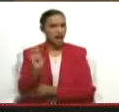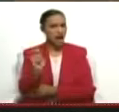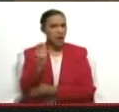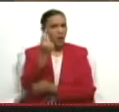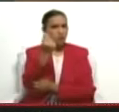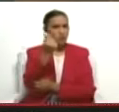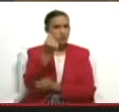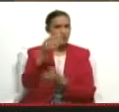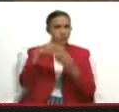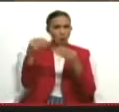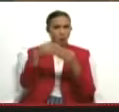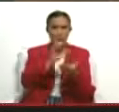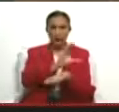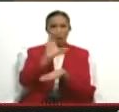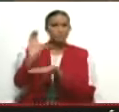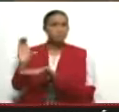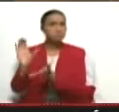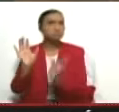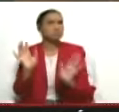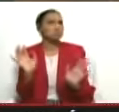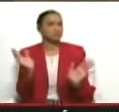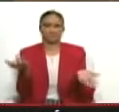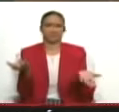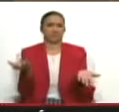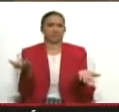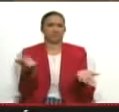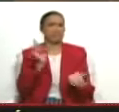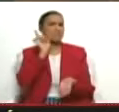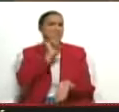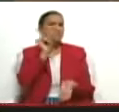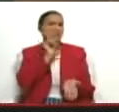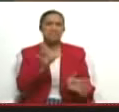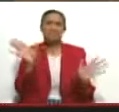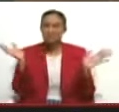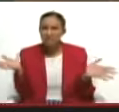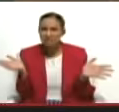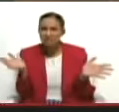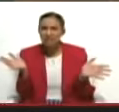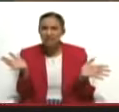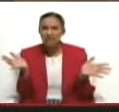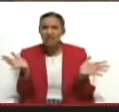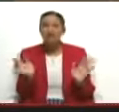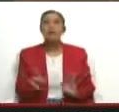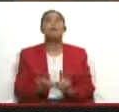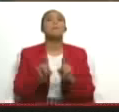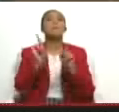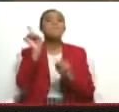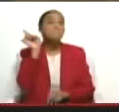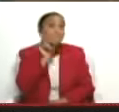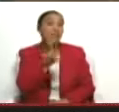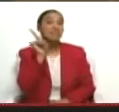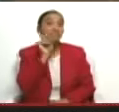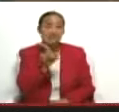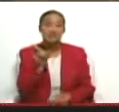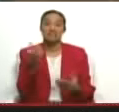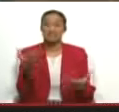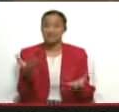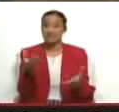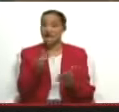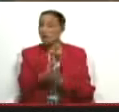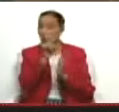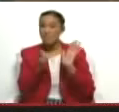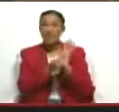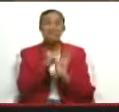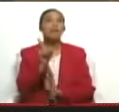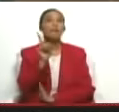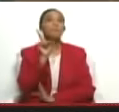que gandi ni la madre Teresa Calcuta en su momento Cúspide de vida pública